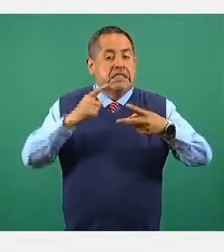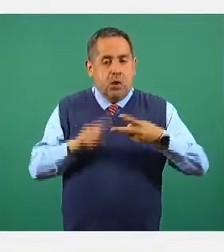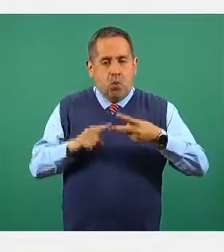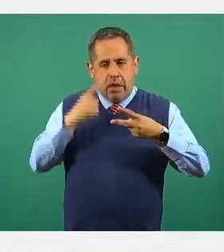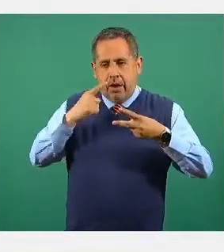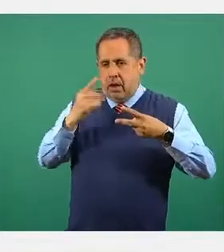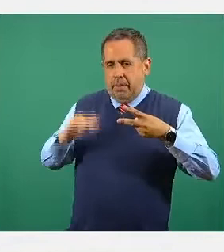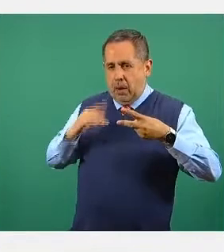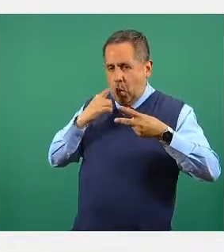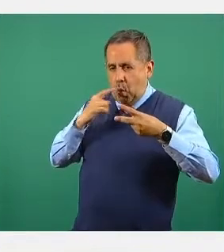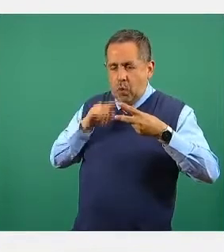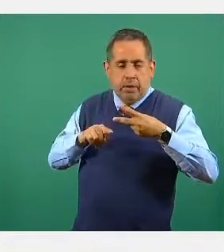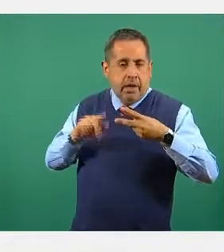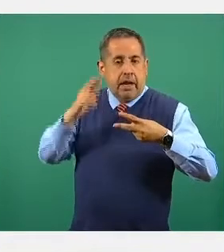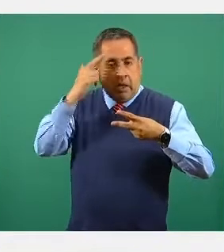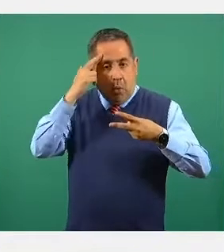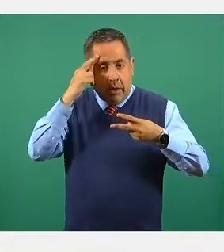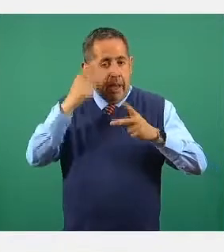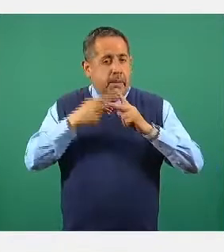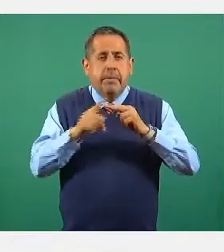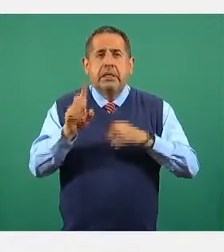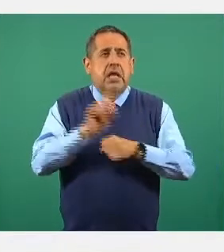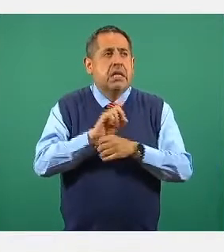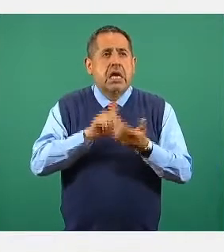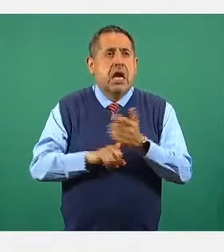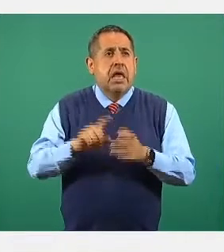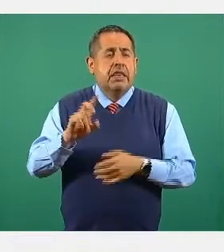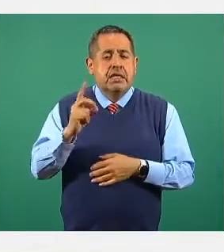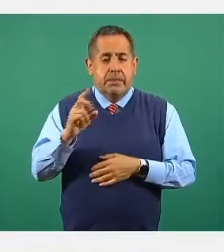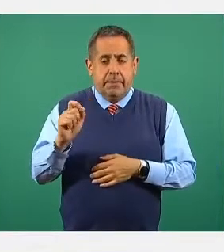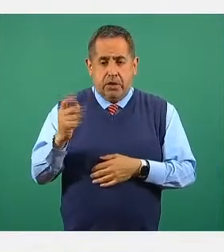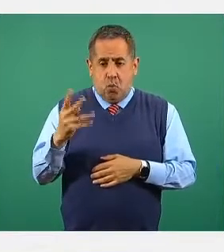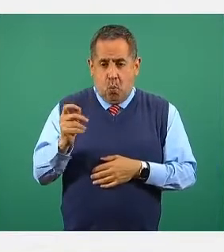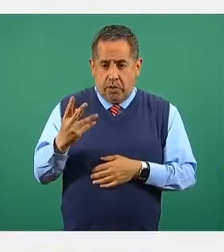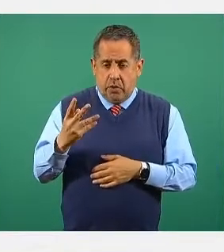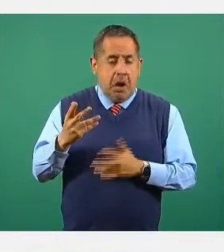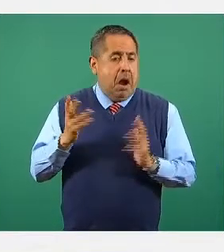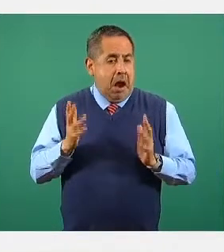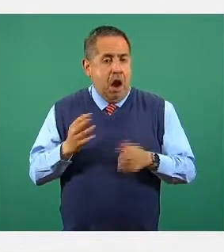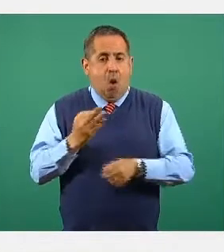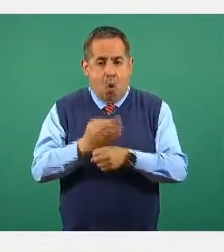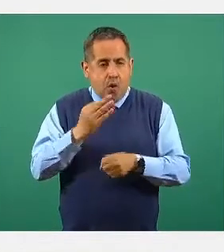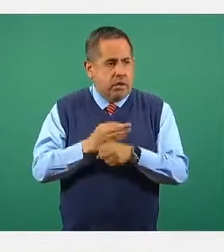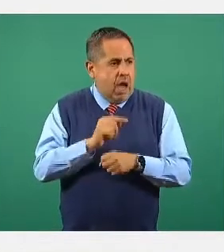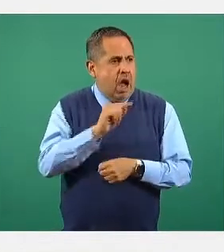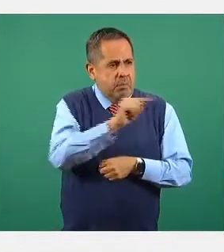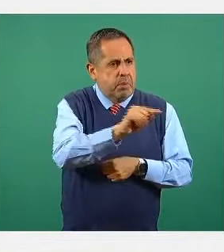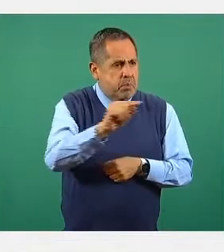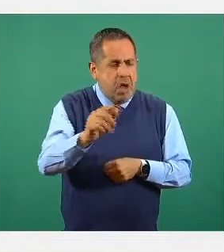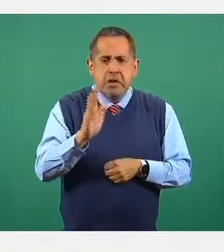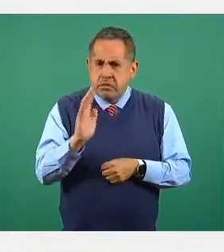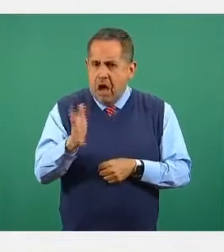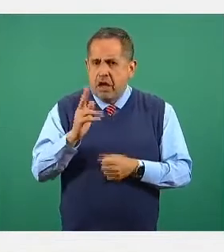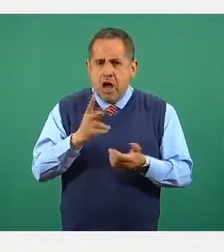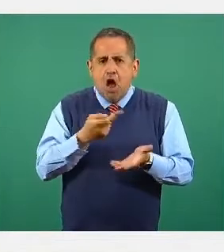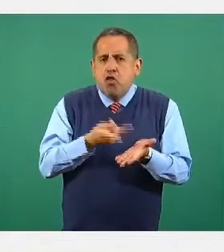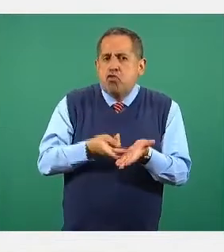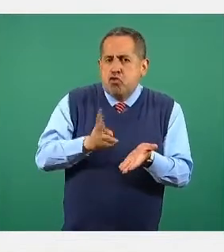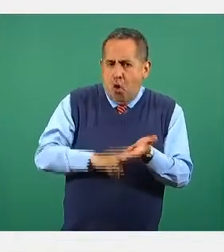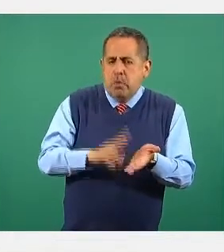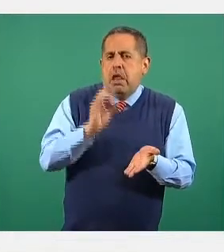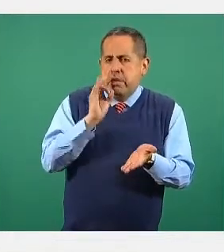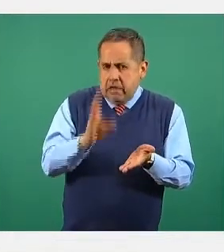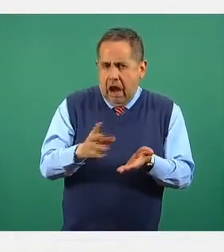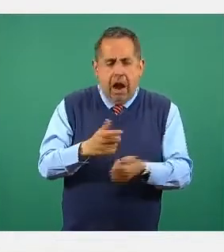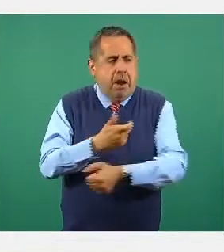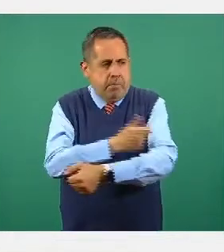Política Nacional de Vacunación inició el 24 de diciembre, entonces para estas fechas ya hay muchos grupos que se fueron vacunando en días